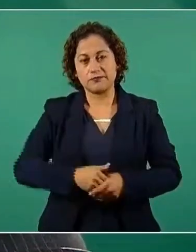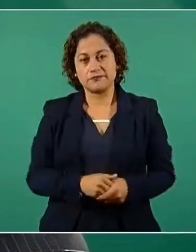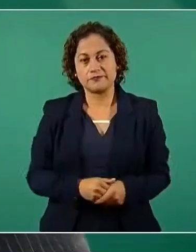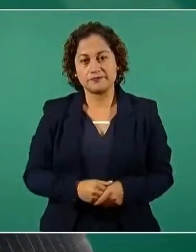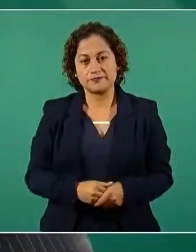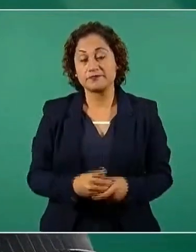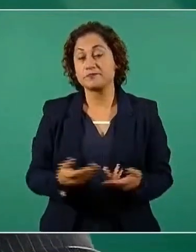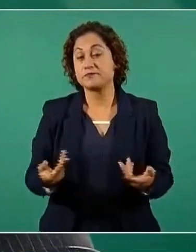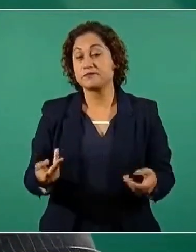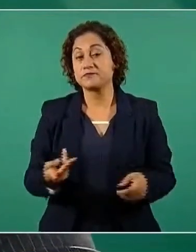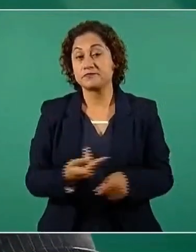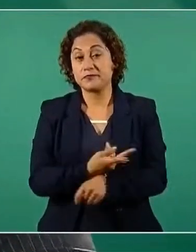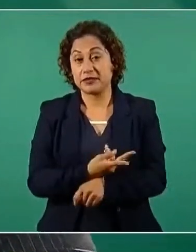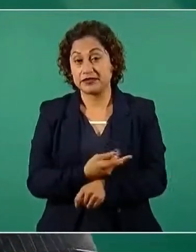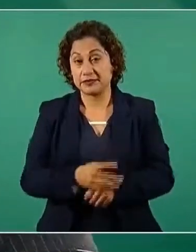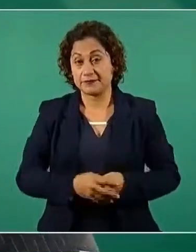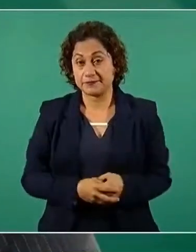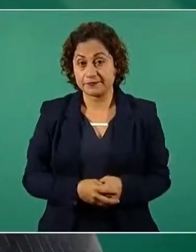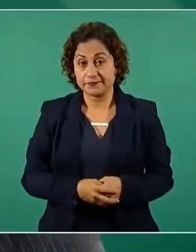las culturas del México